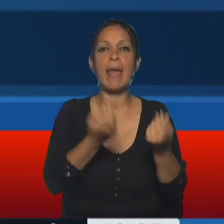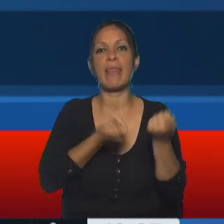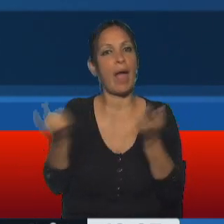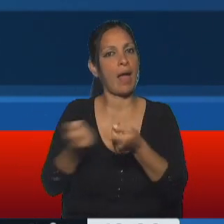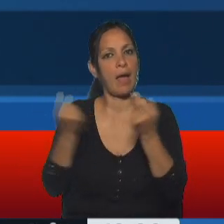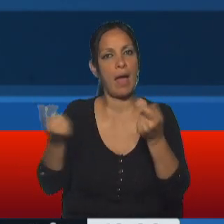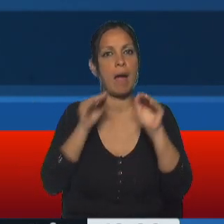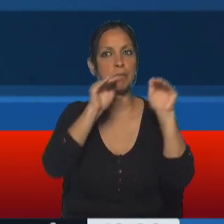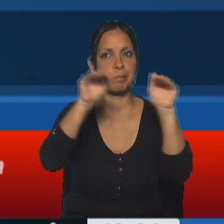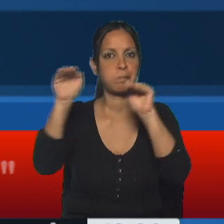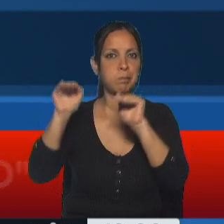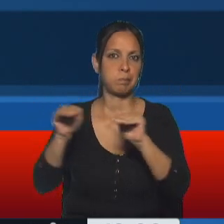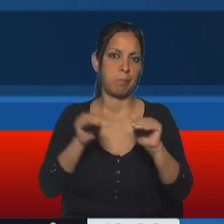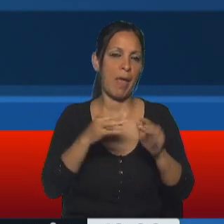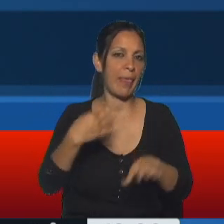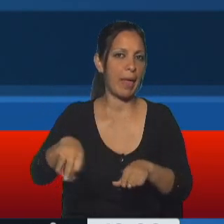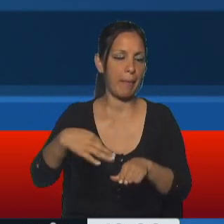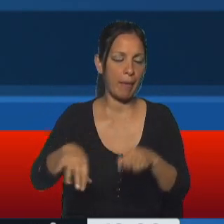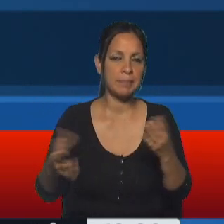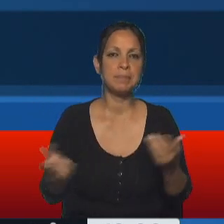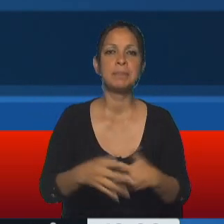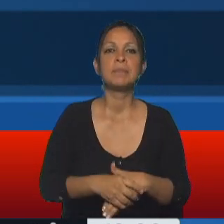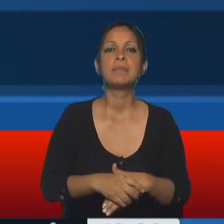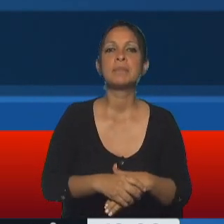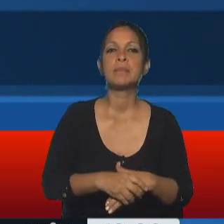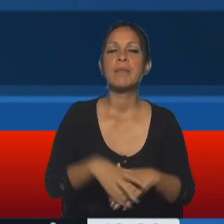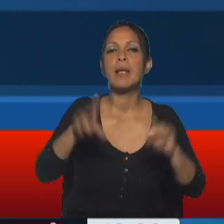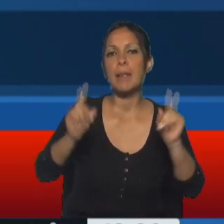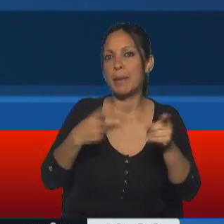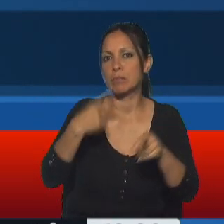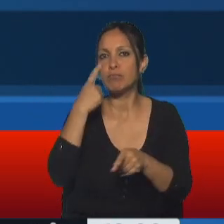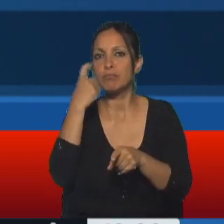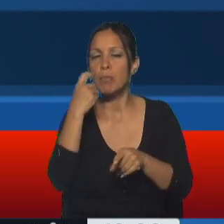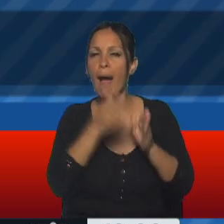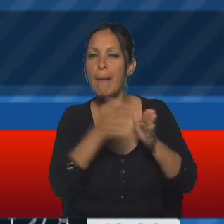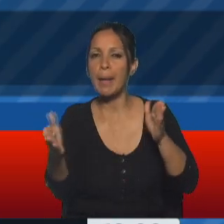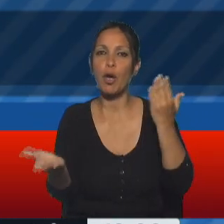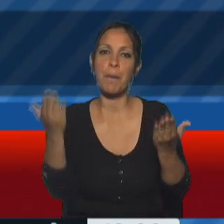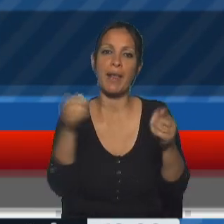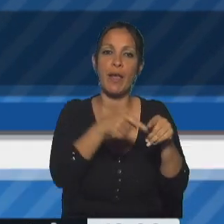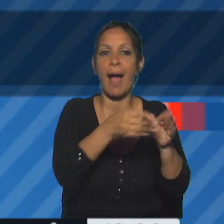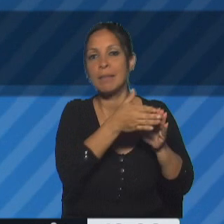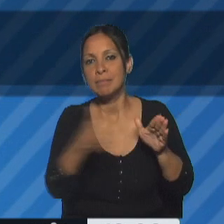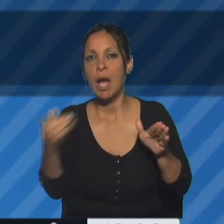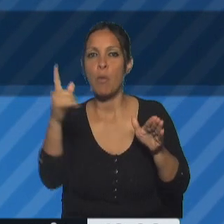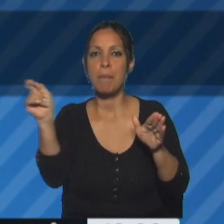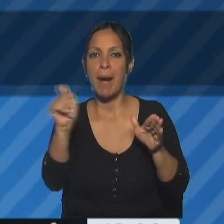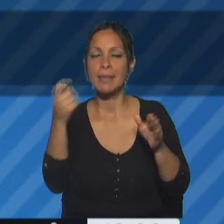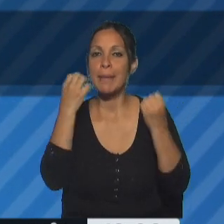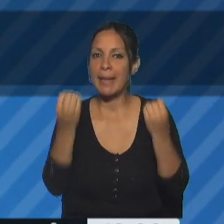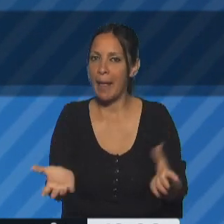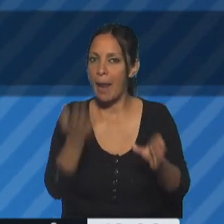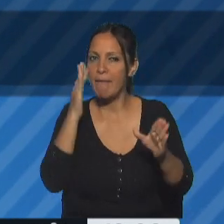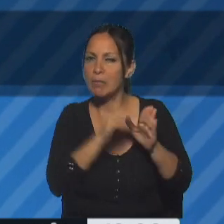abastecimiento, con, por supuesto, ir monitoreando el programa de acá a un mes, pero hoy estamos dialogando para